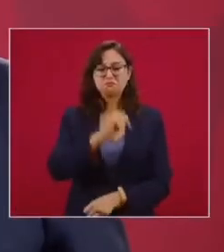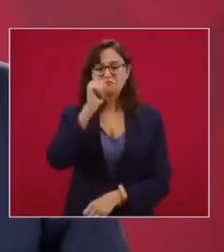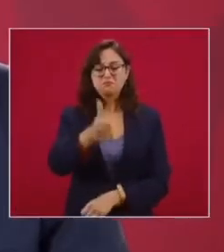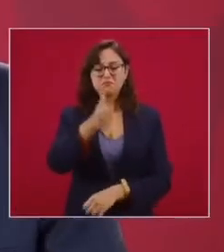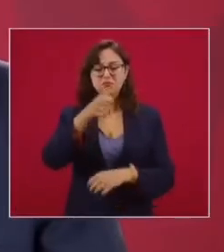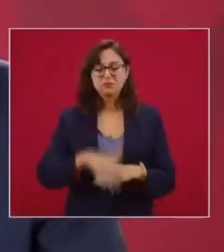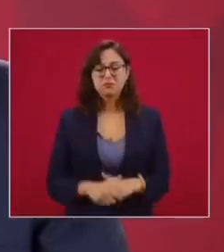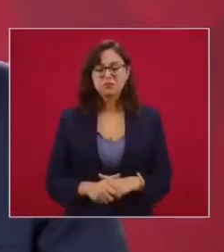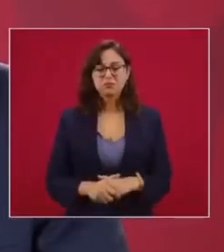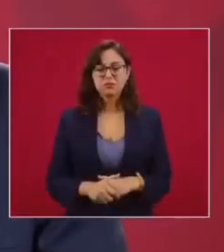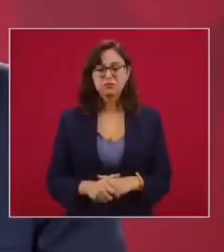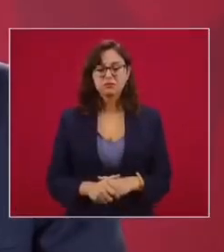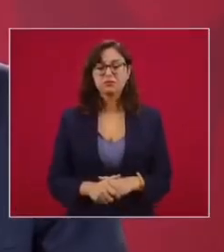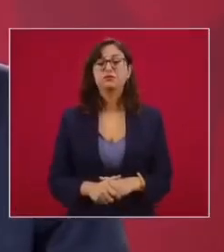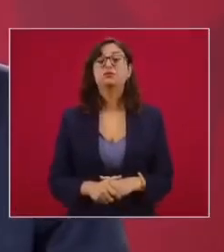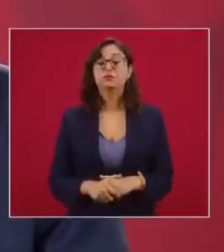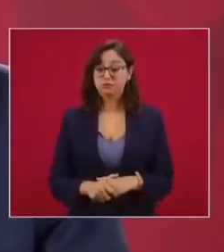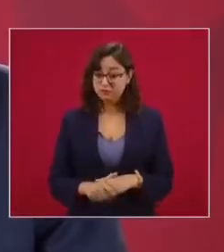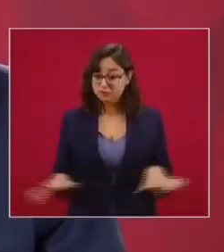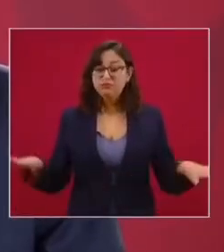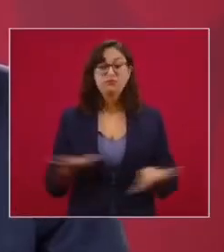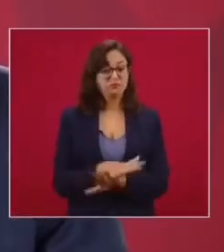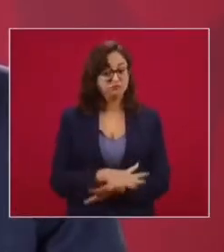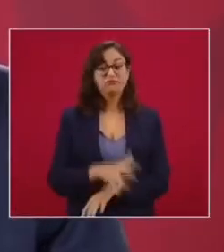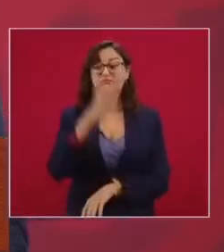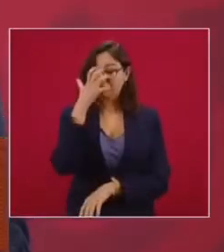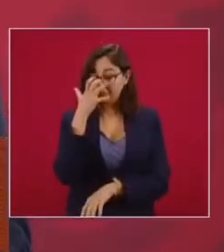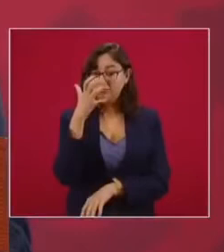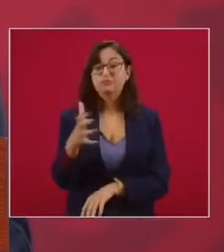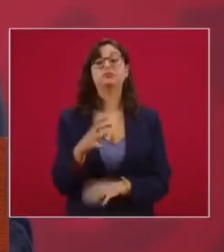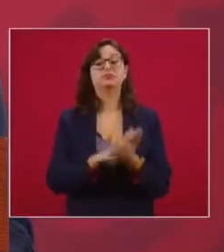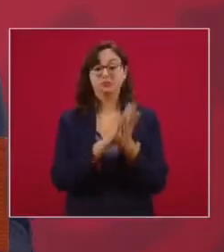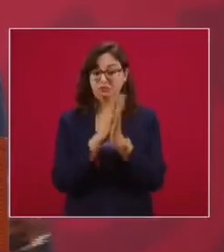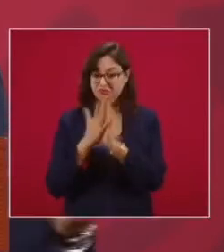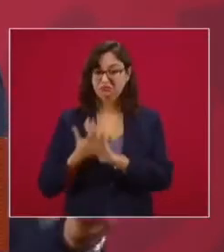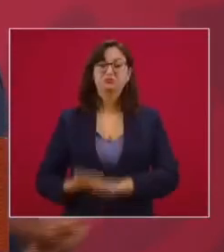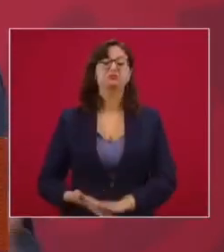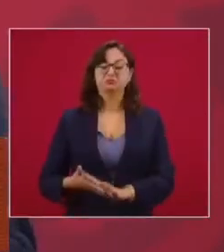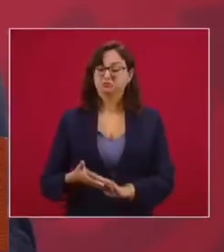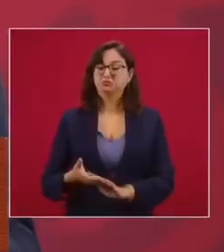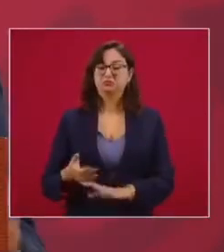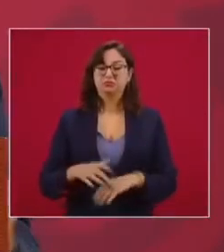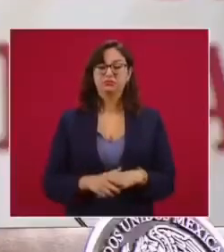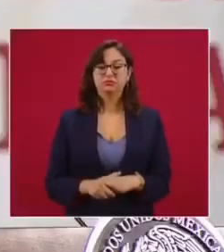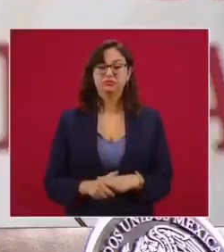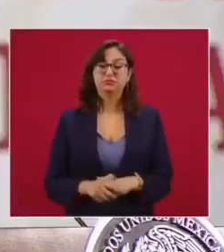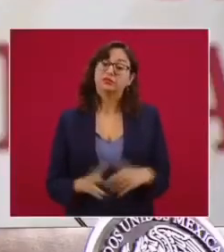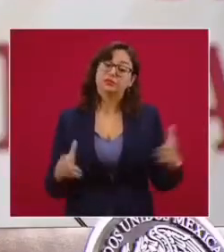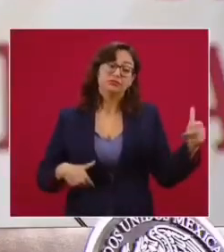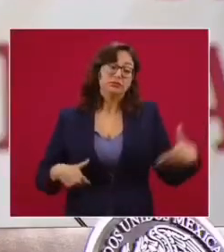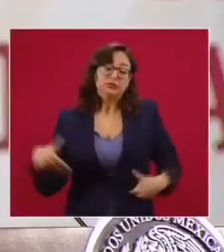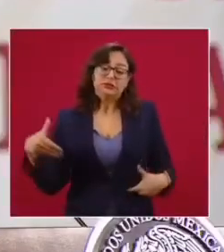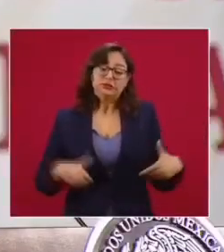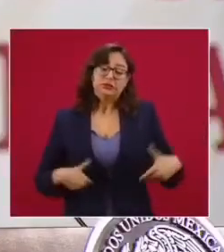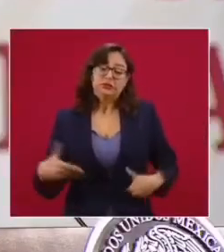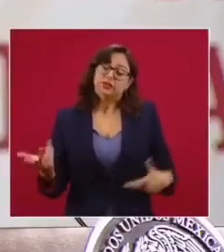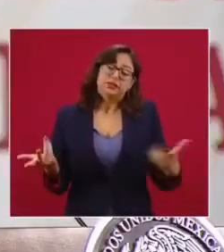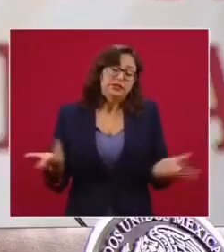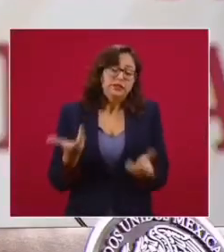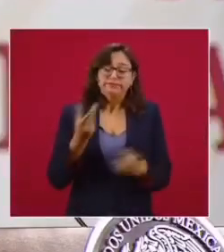Y va el cambio, la transformación. Claro, hay inconformidad, esto es normal,